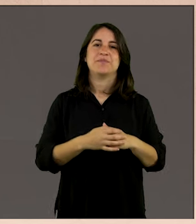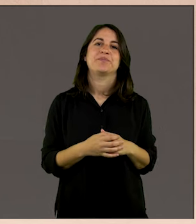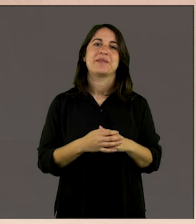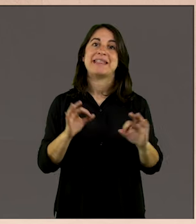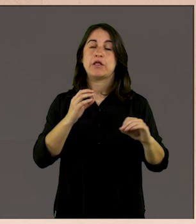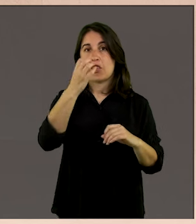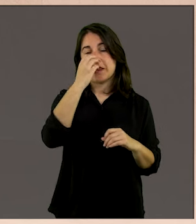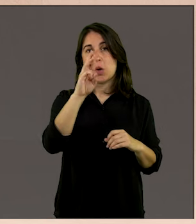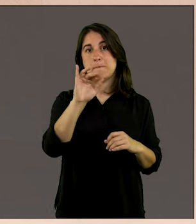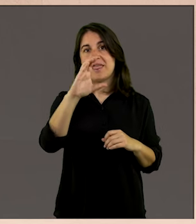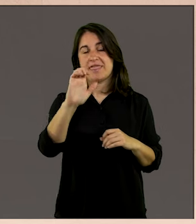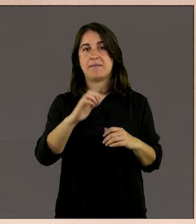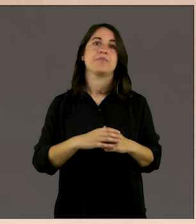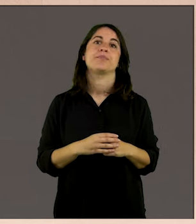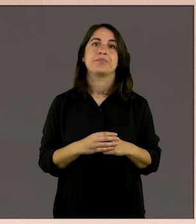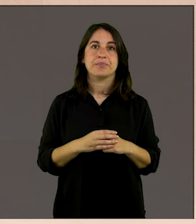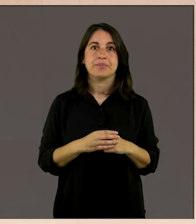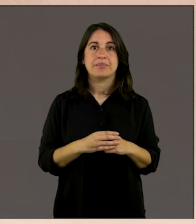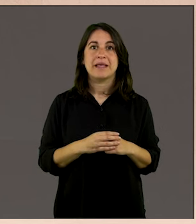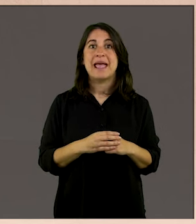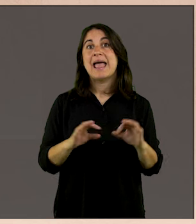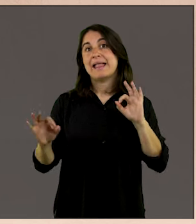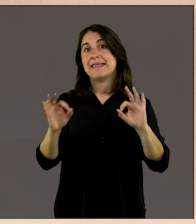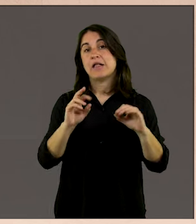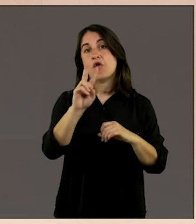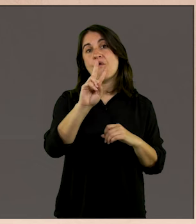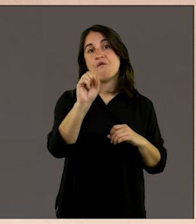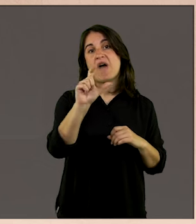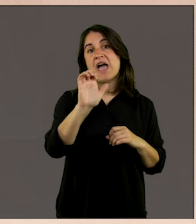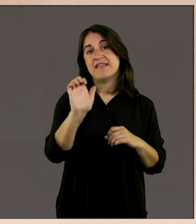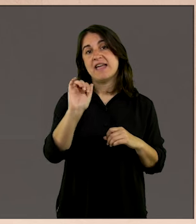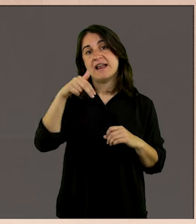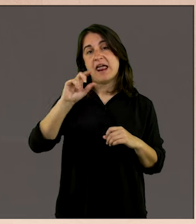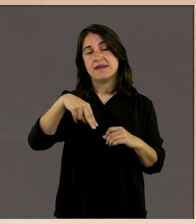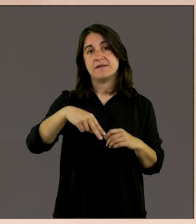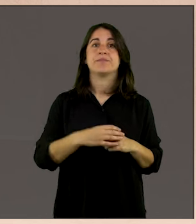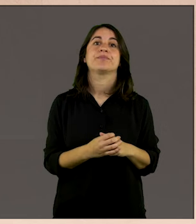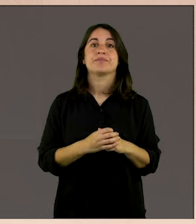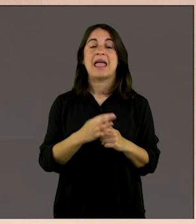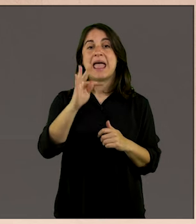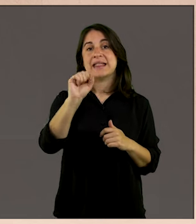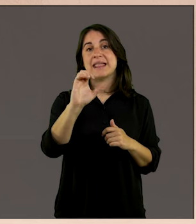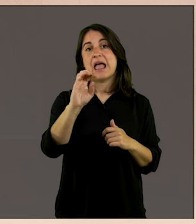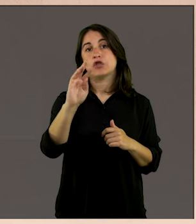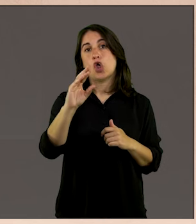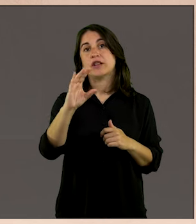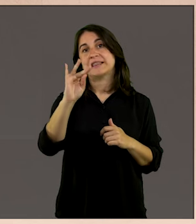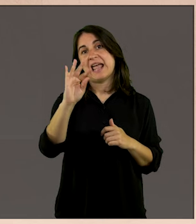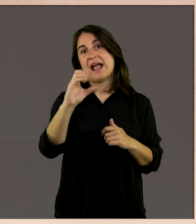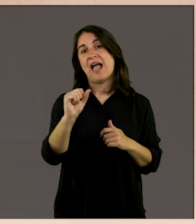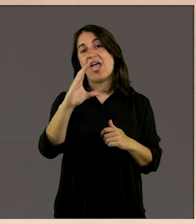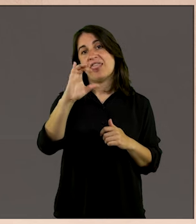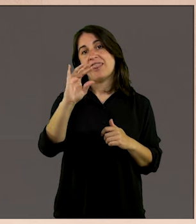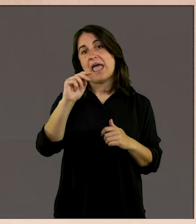Teatro Accesible. Teatro Circo Price. Teatro Valle Inclán. Teatroteca